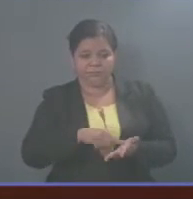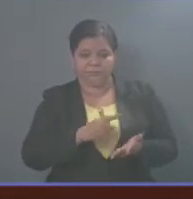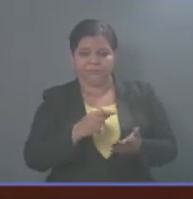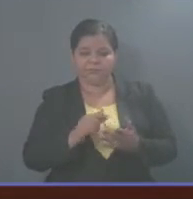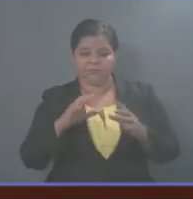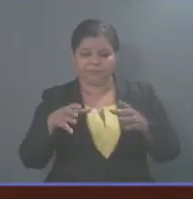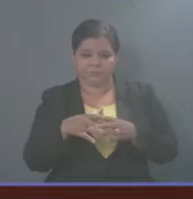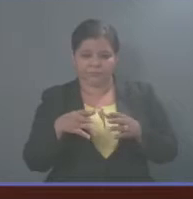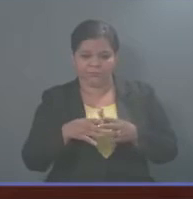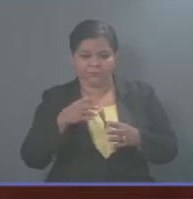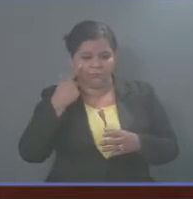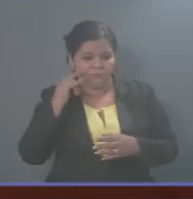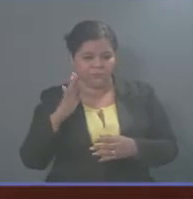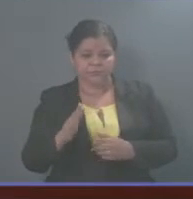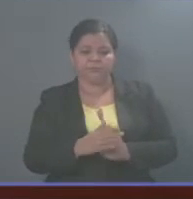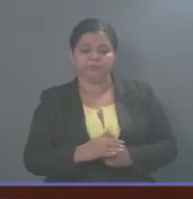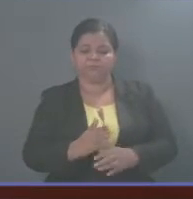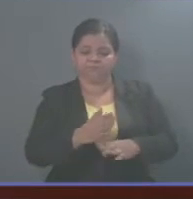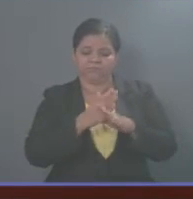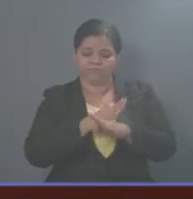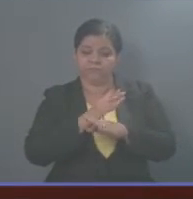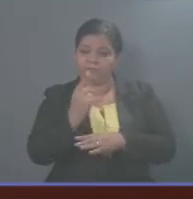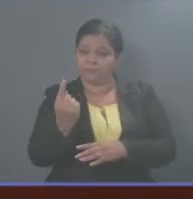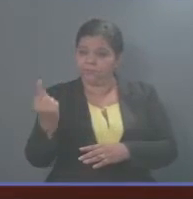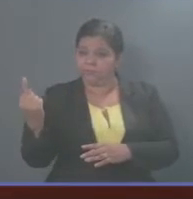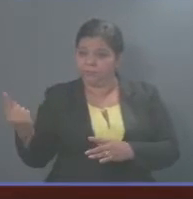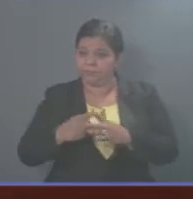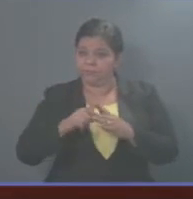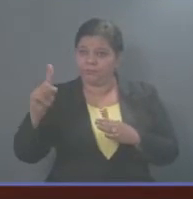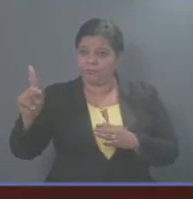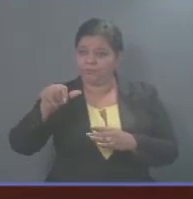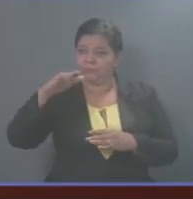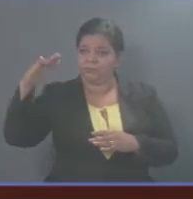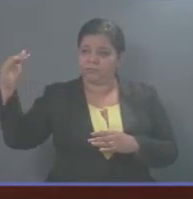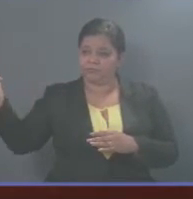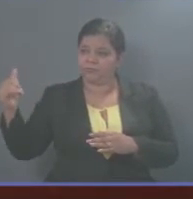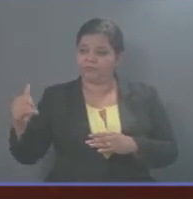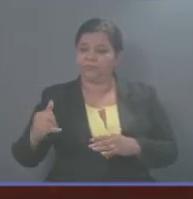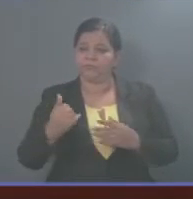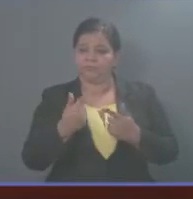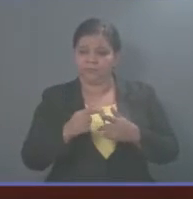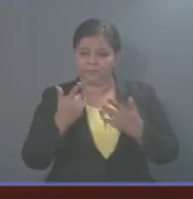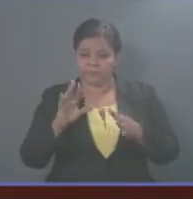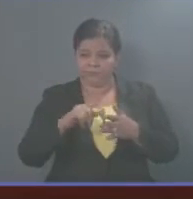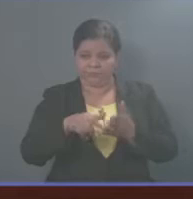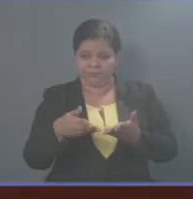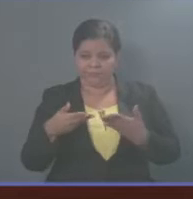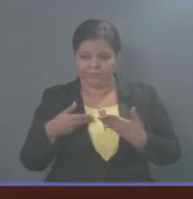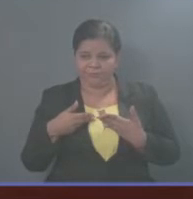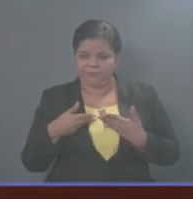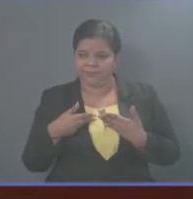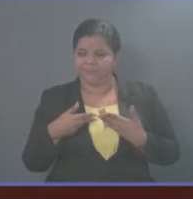son entre la protección del migrante y respecto de derechos humanos,